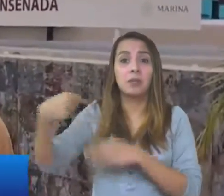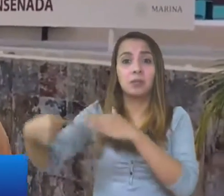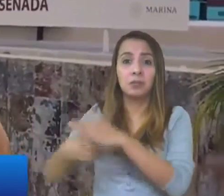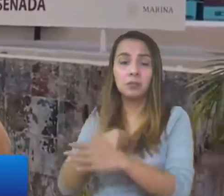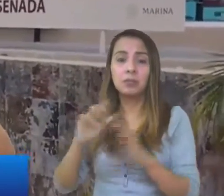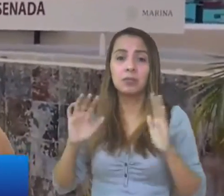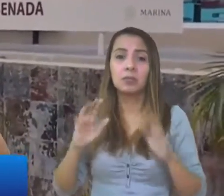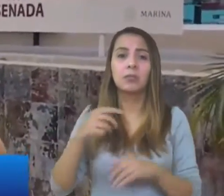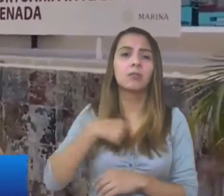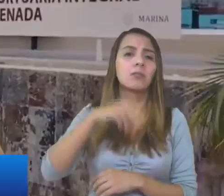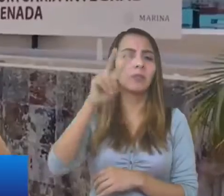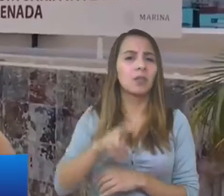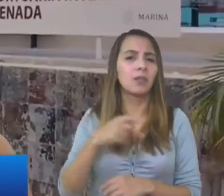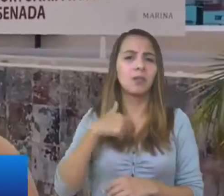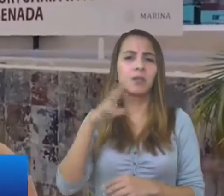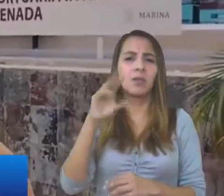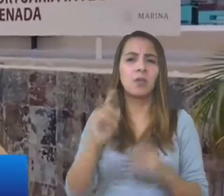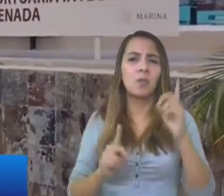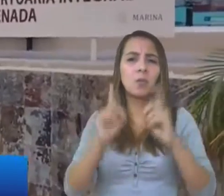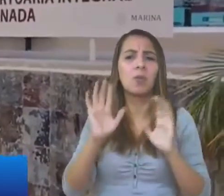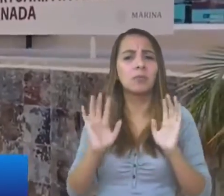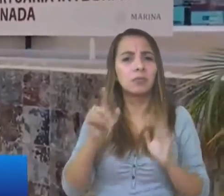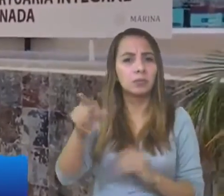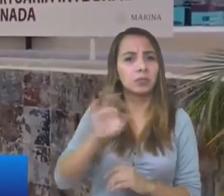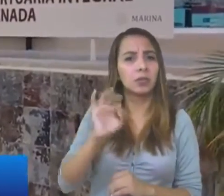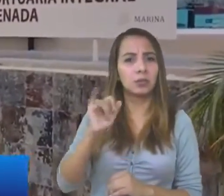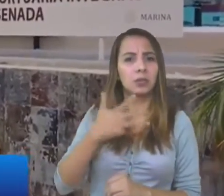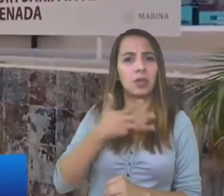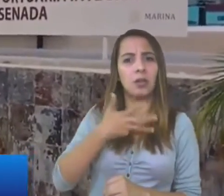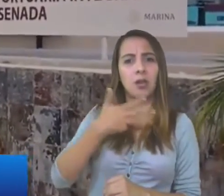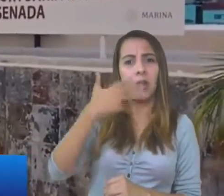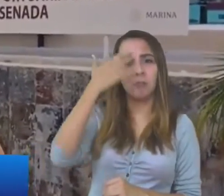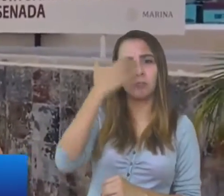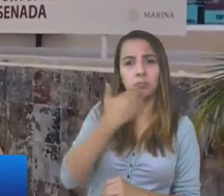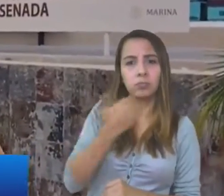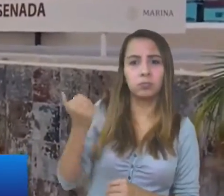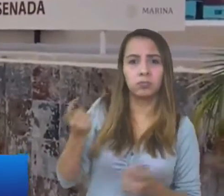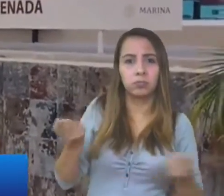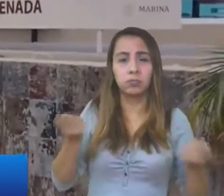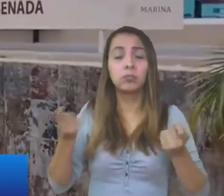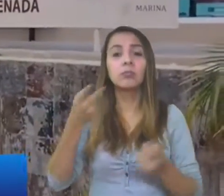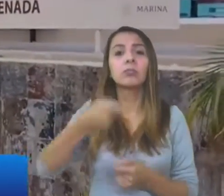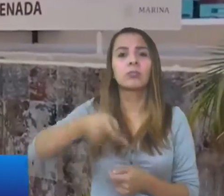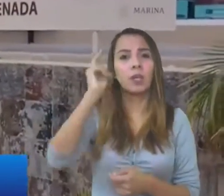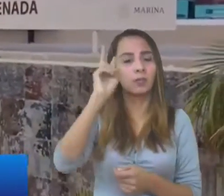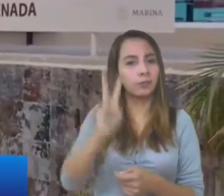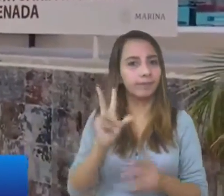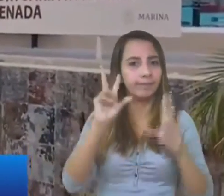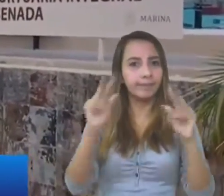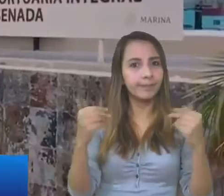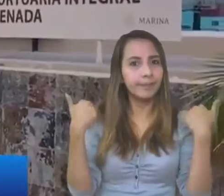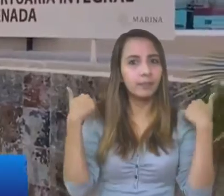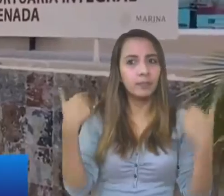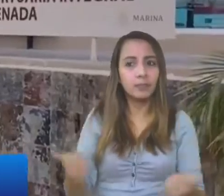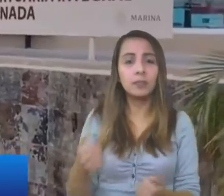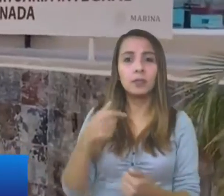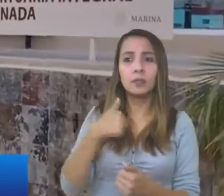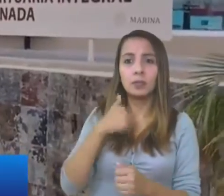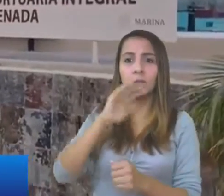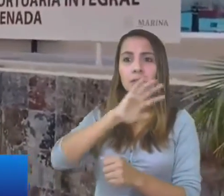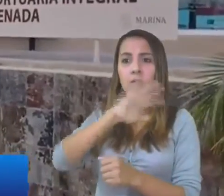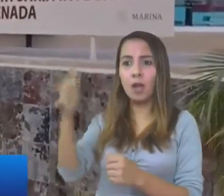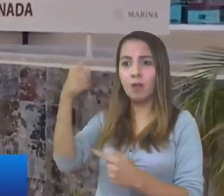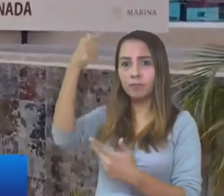Yo no dudo de su, a lo mejor tiene capacidad, pero lo que no entendemos es que si le estás informando